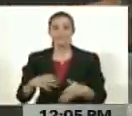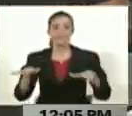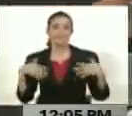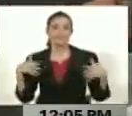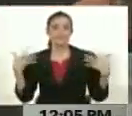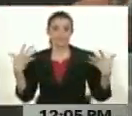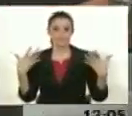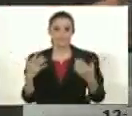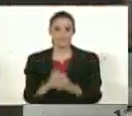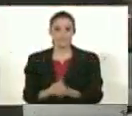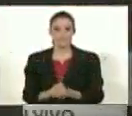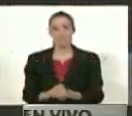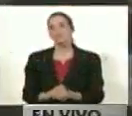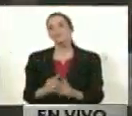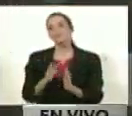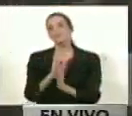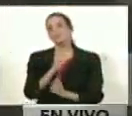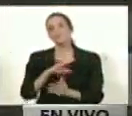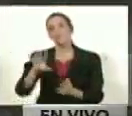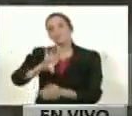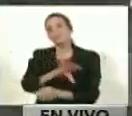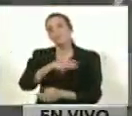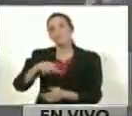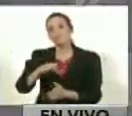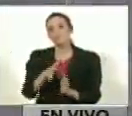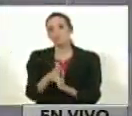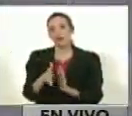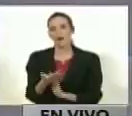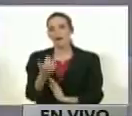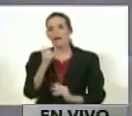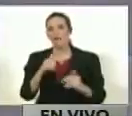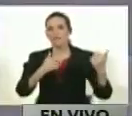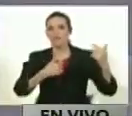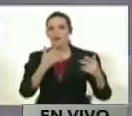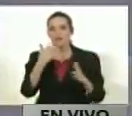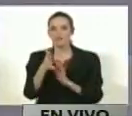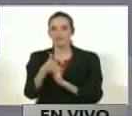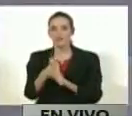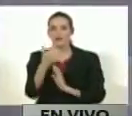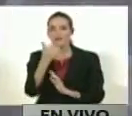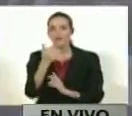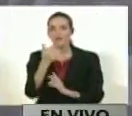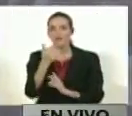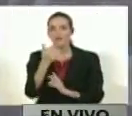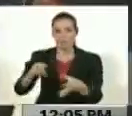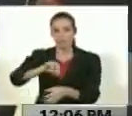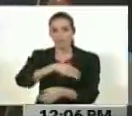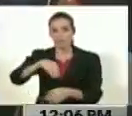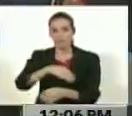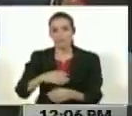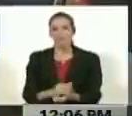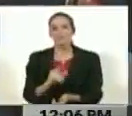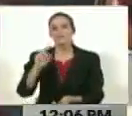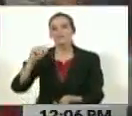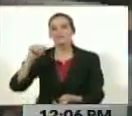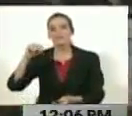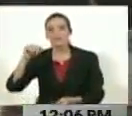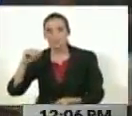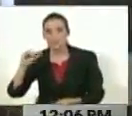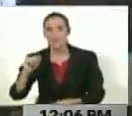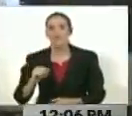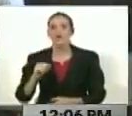disfrutar del son caribeño en la Plaza Diego Ibarro. Justo este sábado, Latina, los hermanos